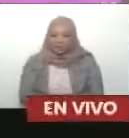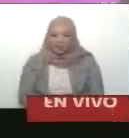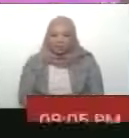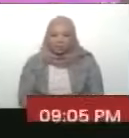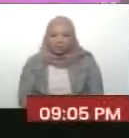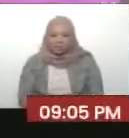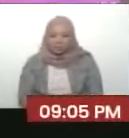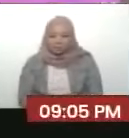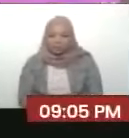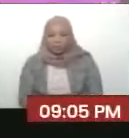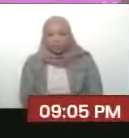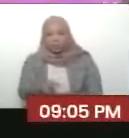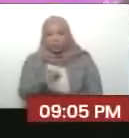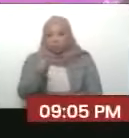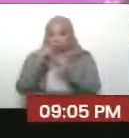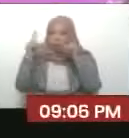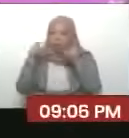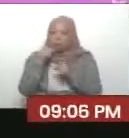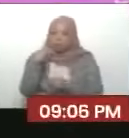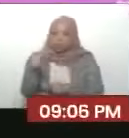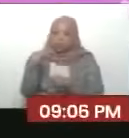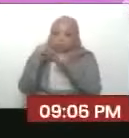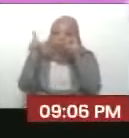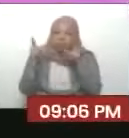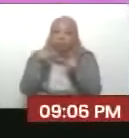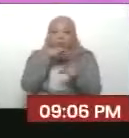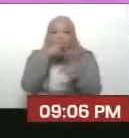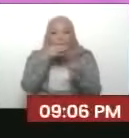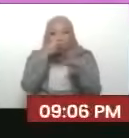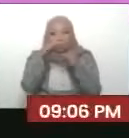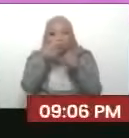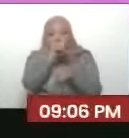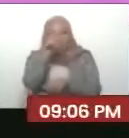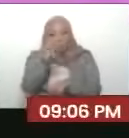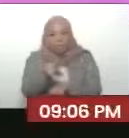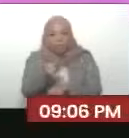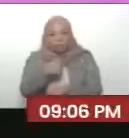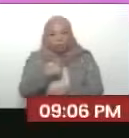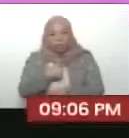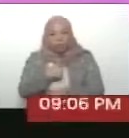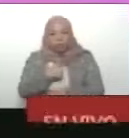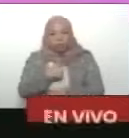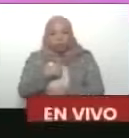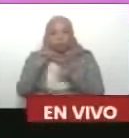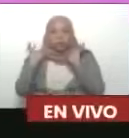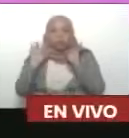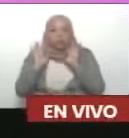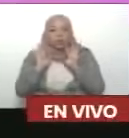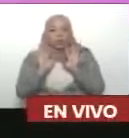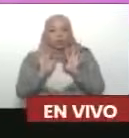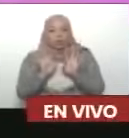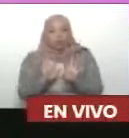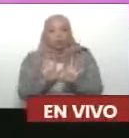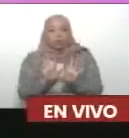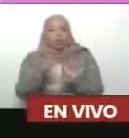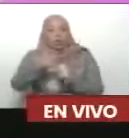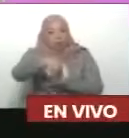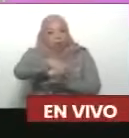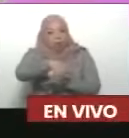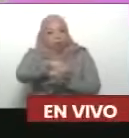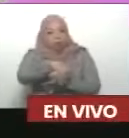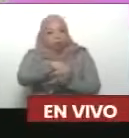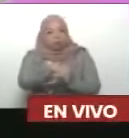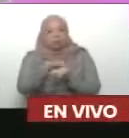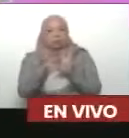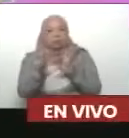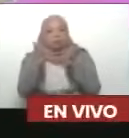increíble las palabras que dijiste. Y yo te pregunto, fíjate, ¿se dio la marcha ahí local? ¿Salió la gente